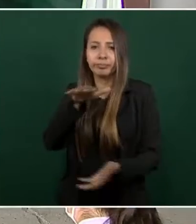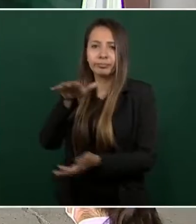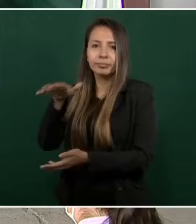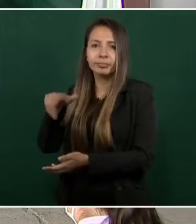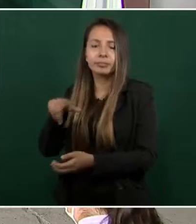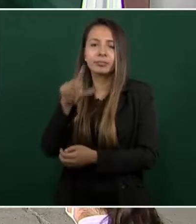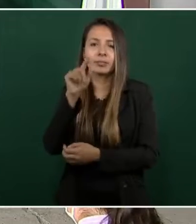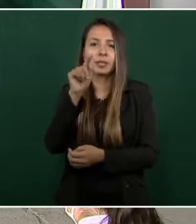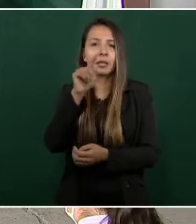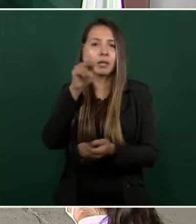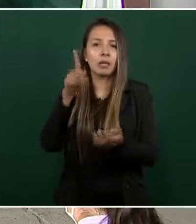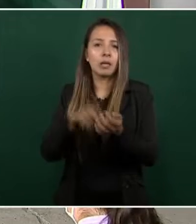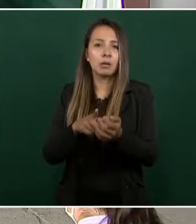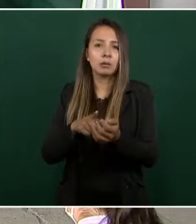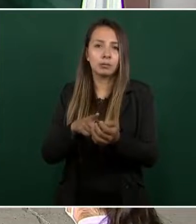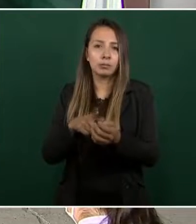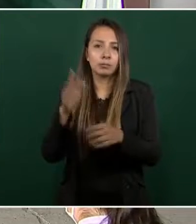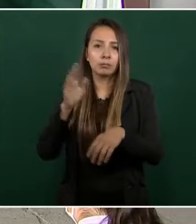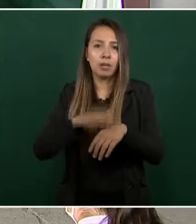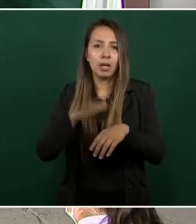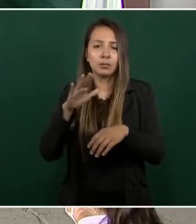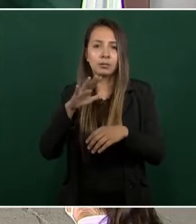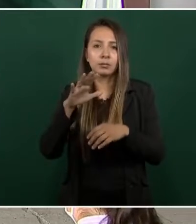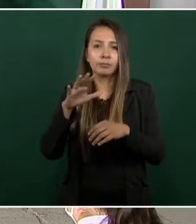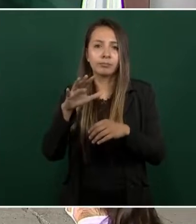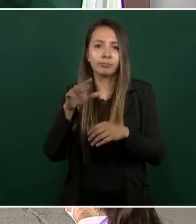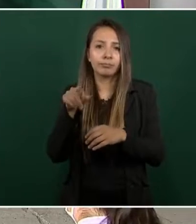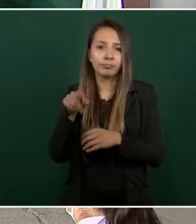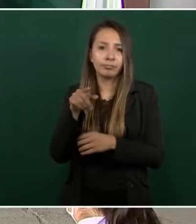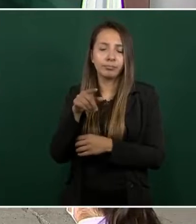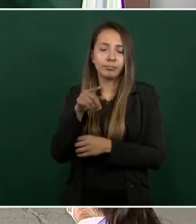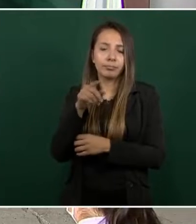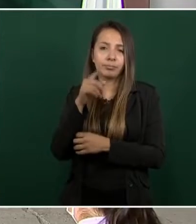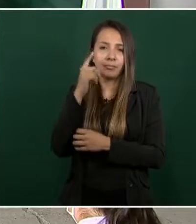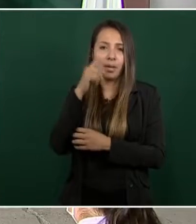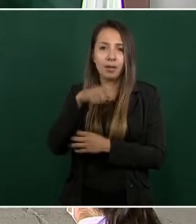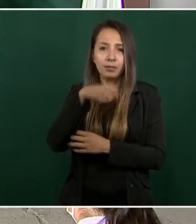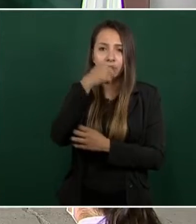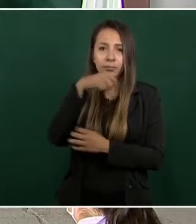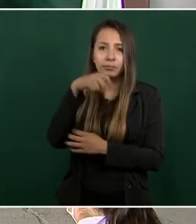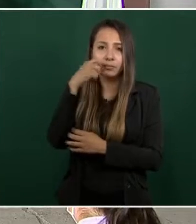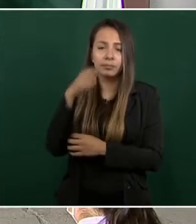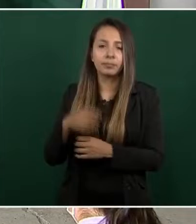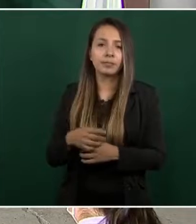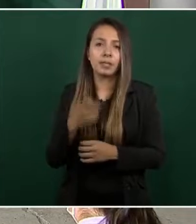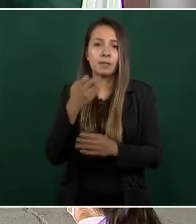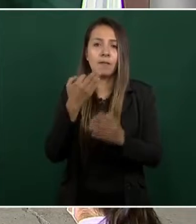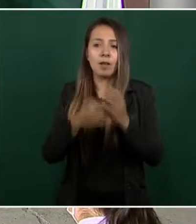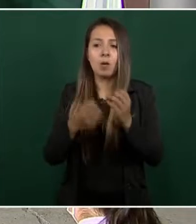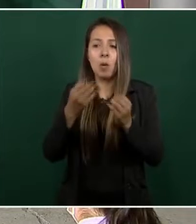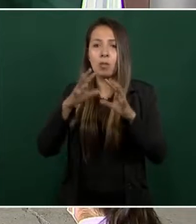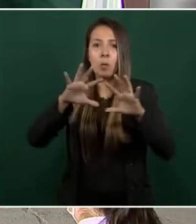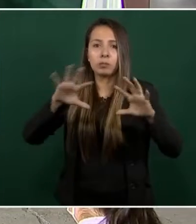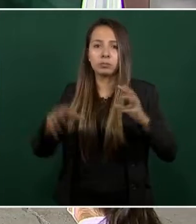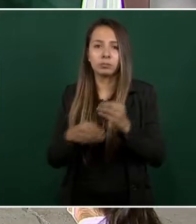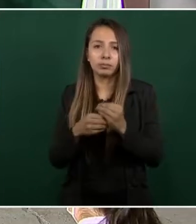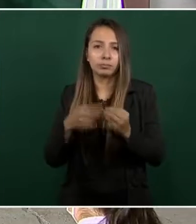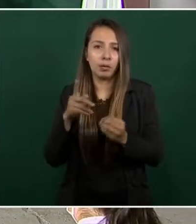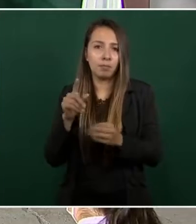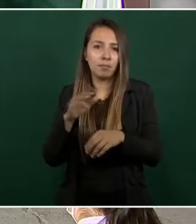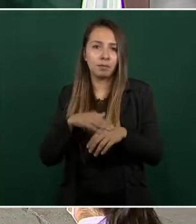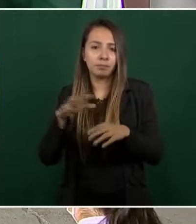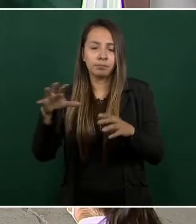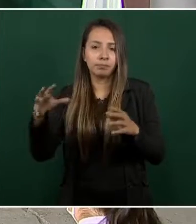más, que estamos pendiente del peso de este oficial. Adelante, por favor. En cuanto al resultado de las